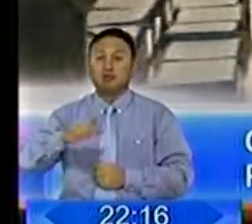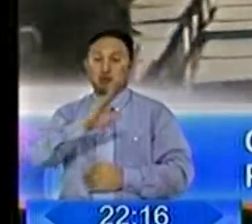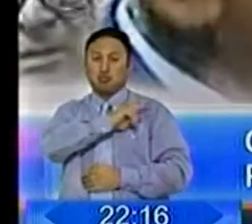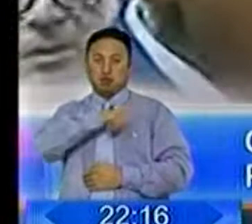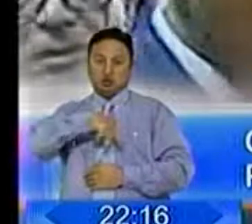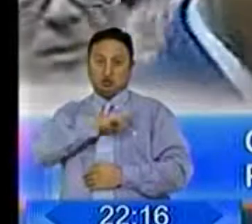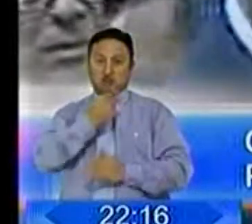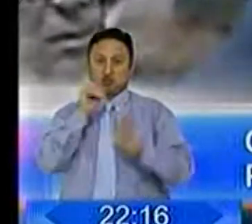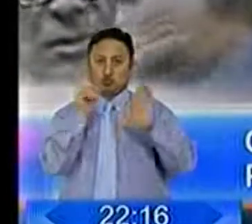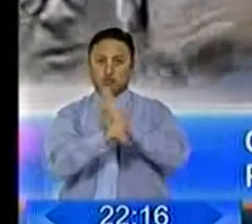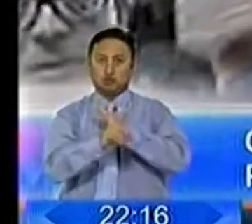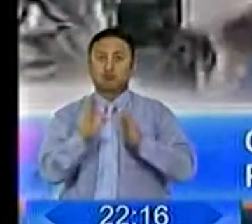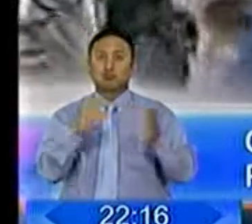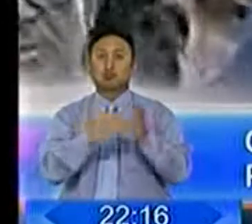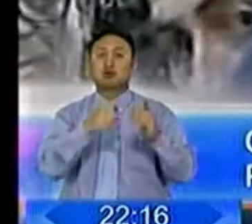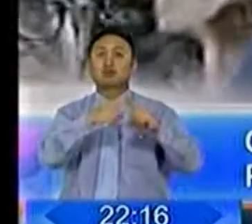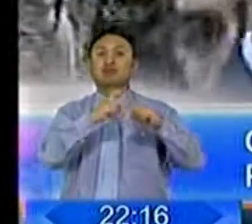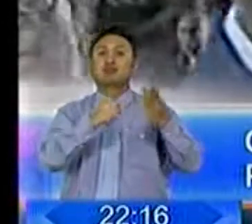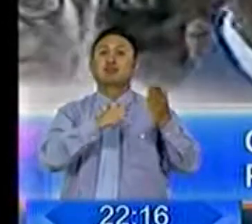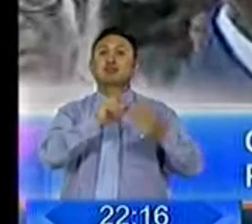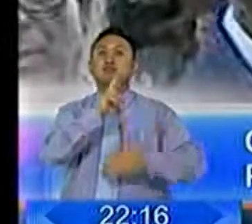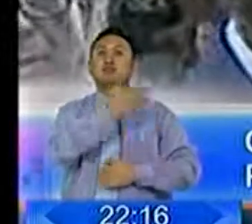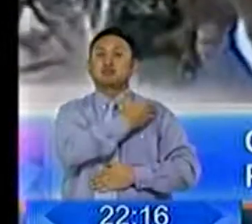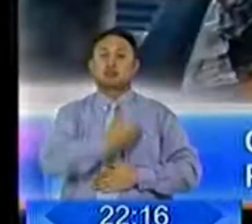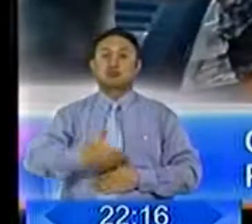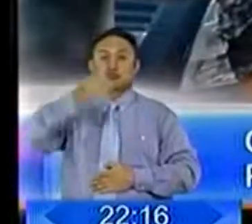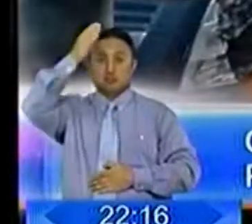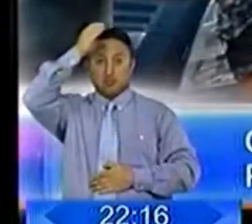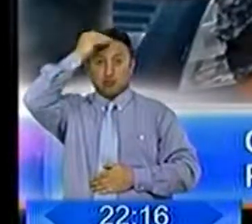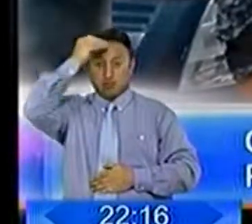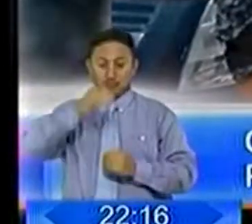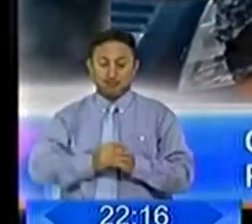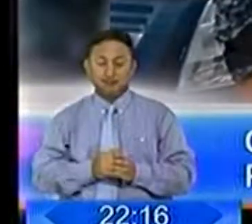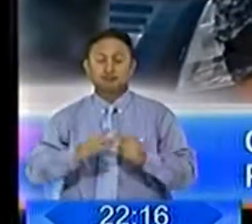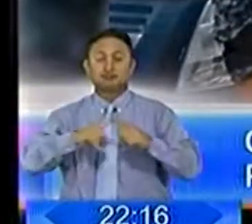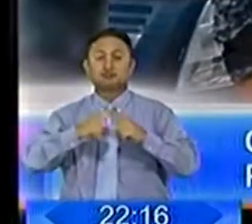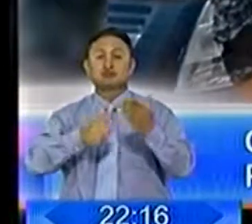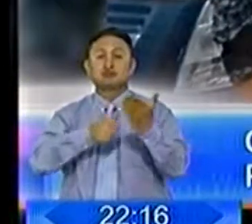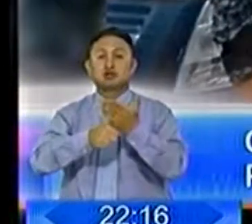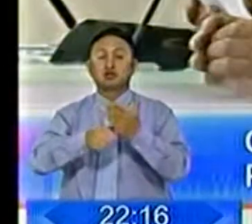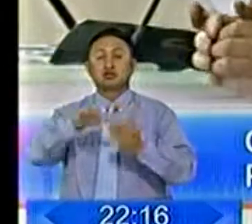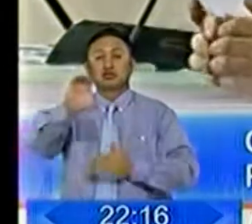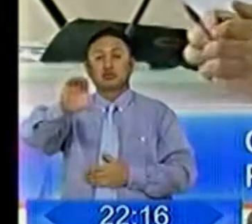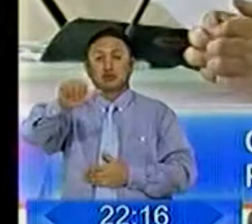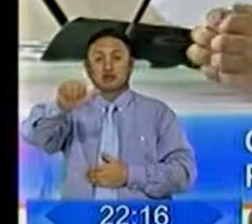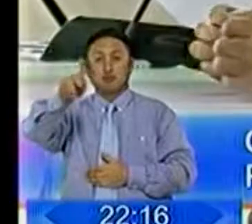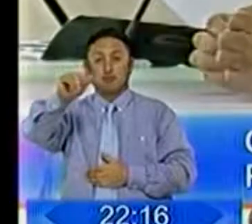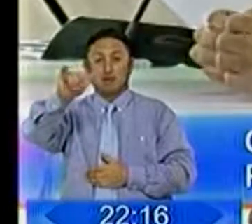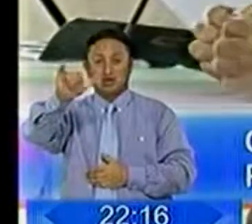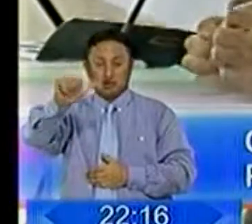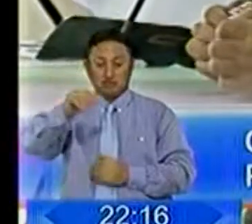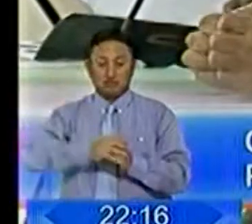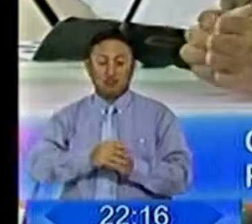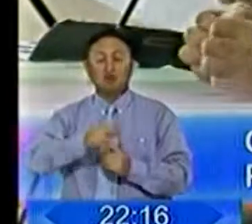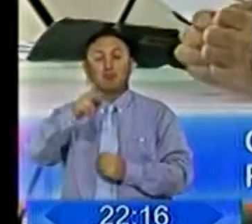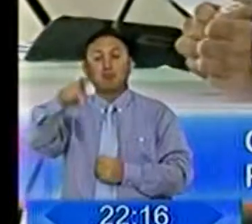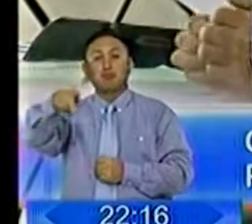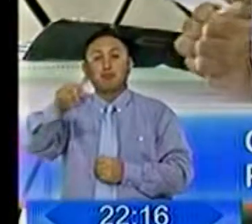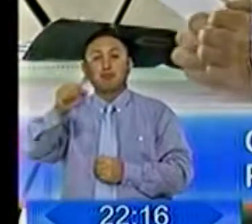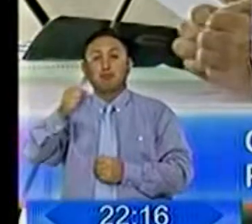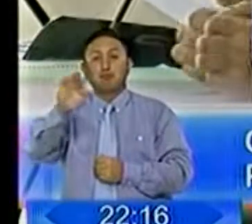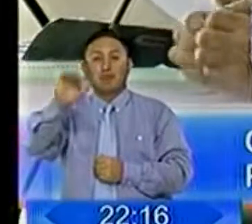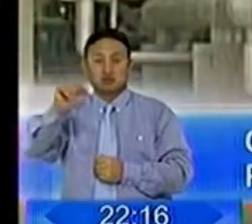particular en contra del ex vicepresidente Jorge Glass, los ex ministros Carlos Pareja y Wilson Pastor, además de